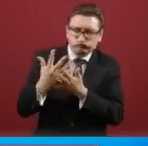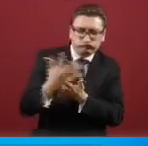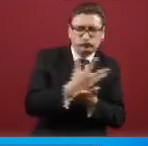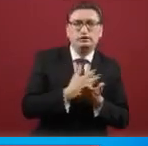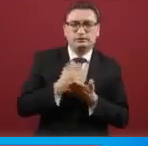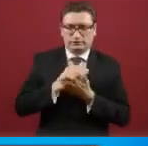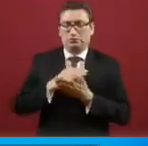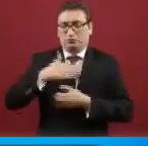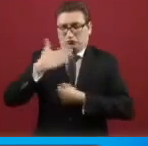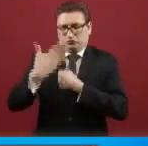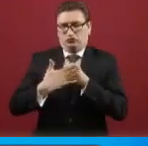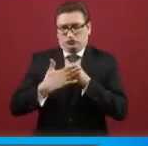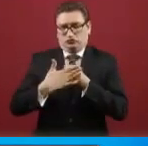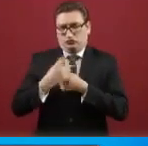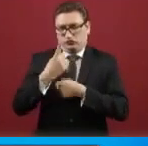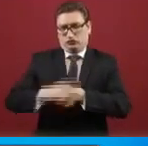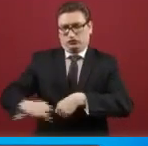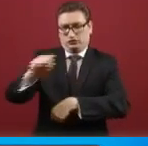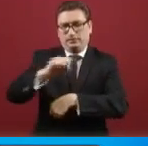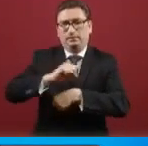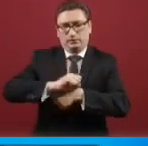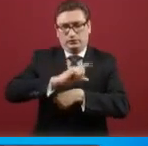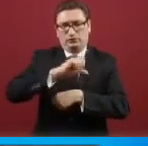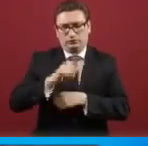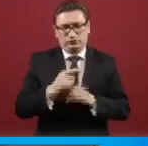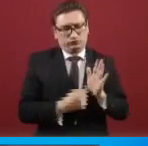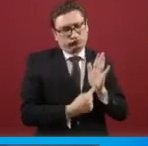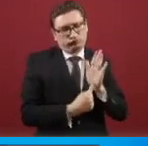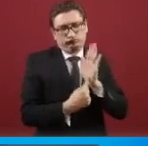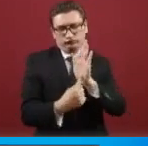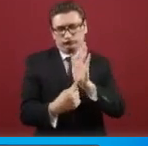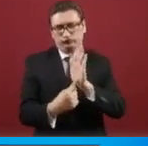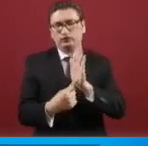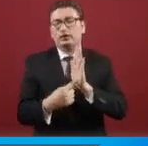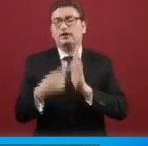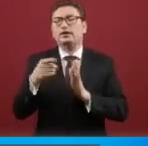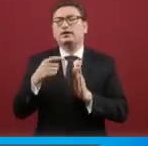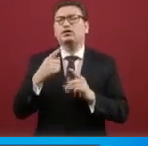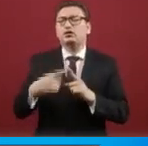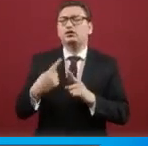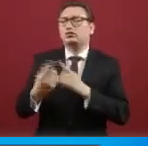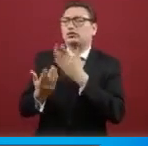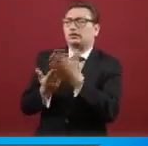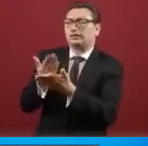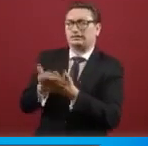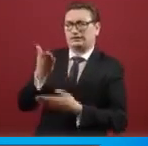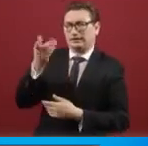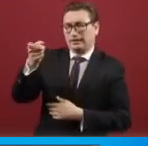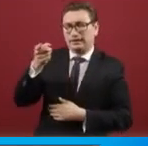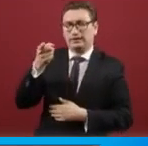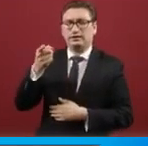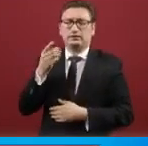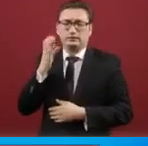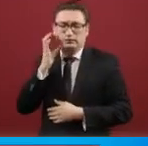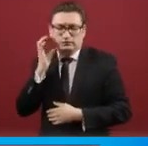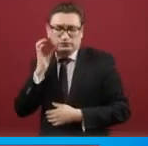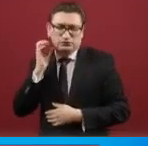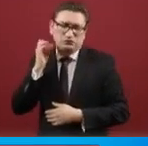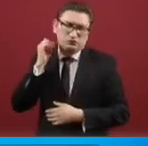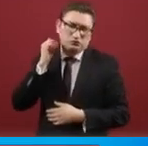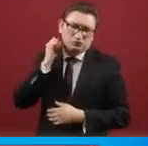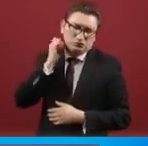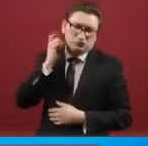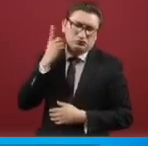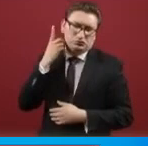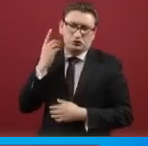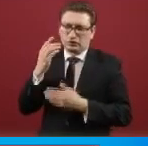han recogido las aportaciones tanto en México como en el extranjero. Y se presenta el plan de desarrollo al Congreso la próxima semana, en donde se incluirá